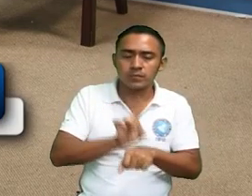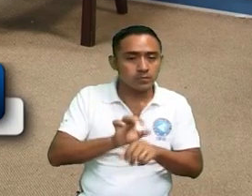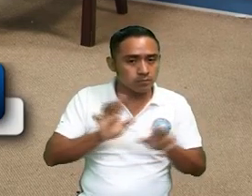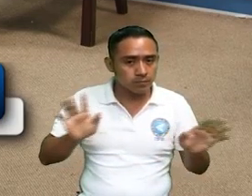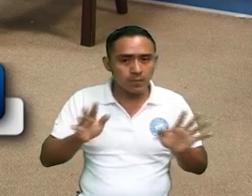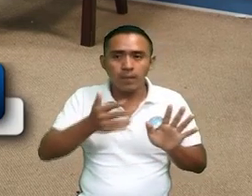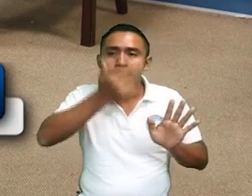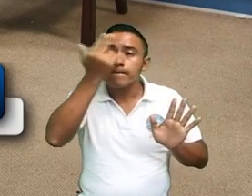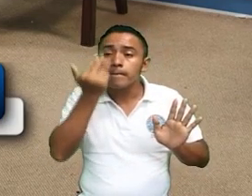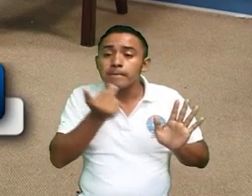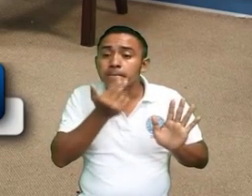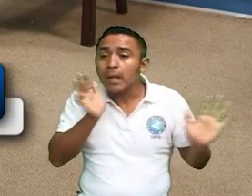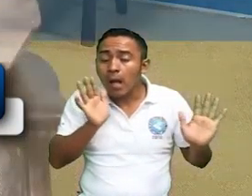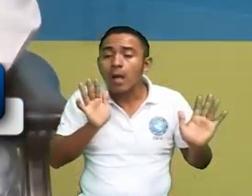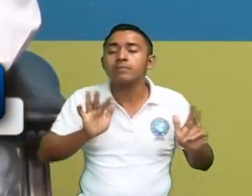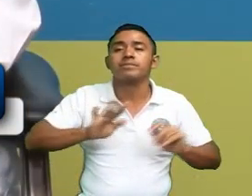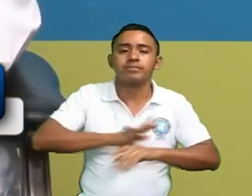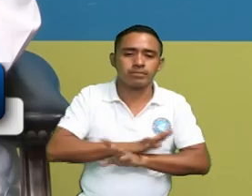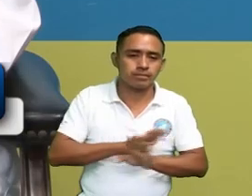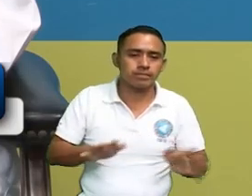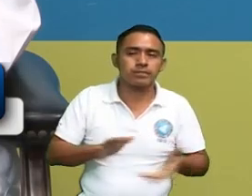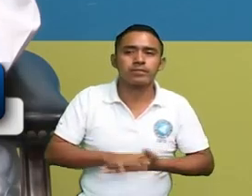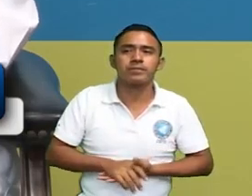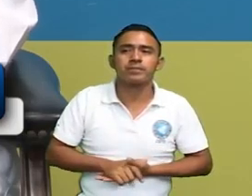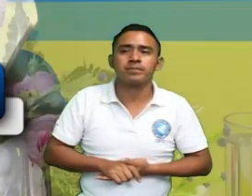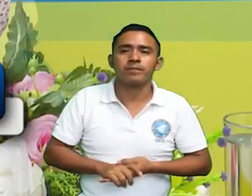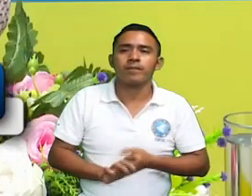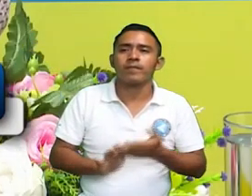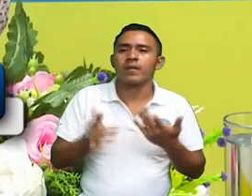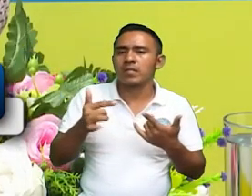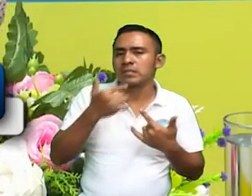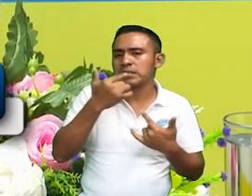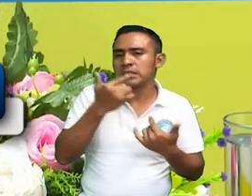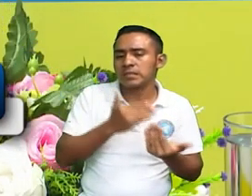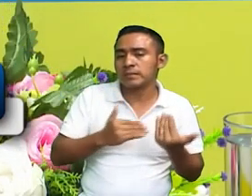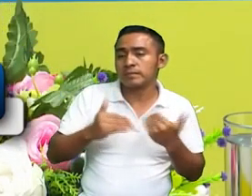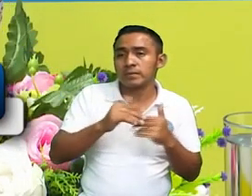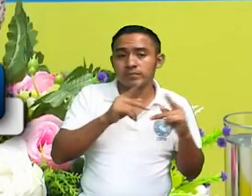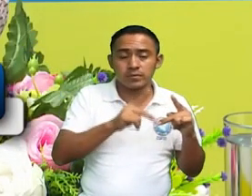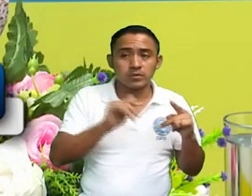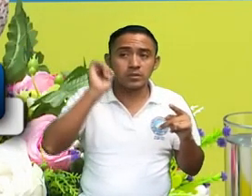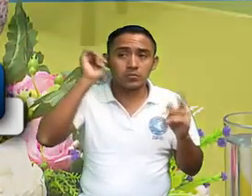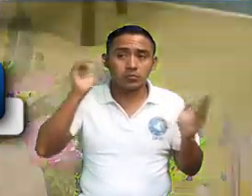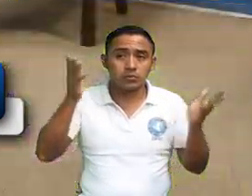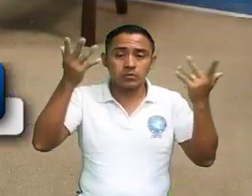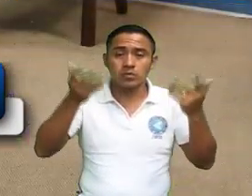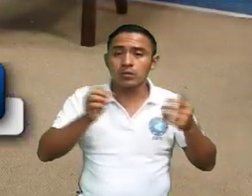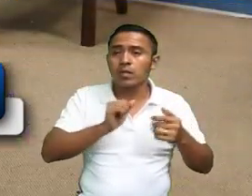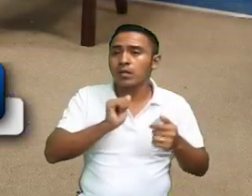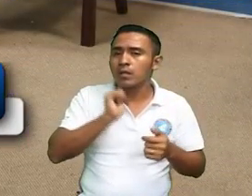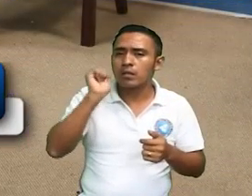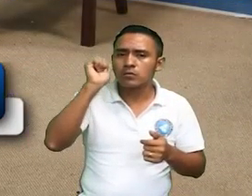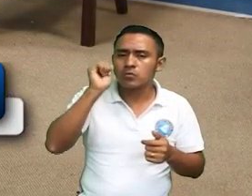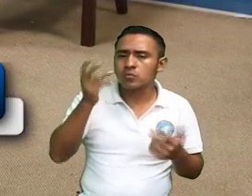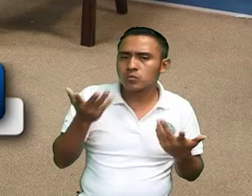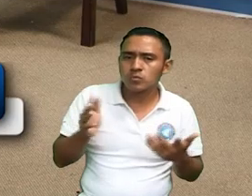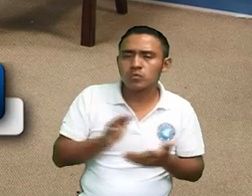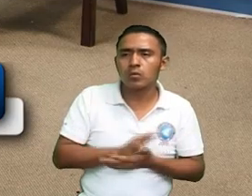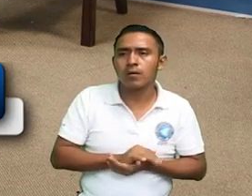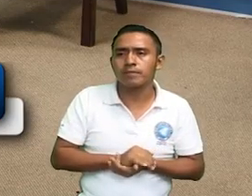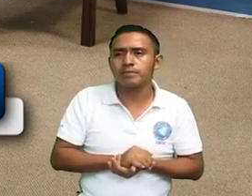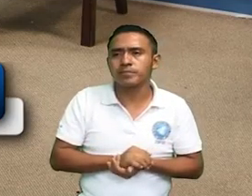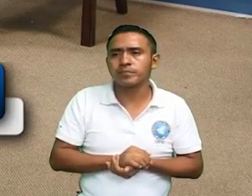para consultar por estos problemas. Ahora, ¿quién está afectando más? ¿A los adultos mayores, a los adultos? Obviamente, me